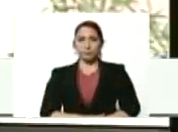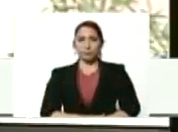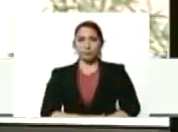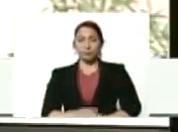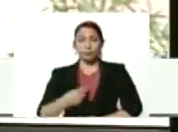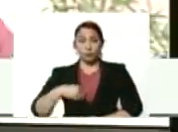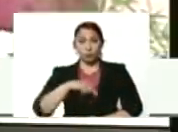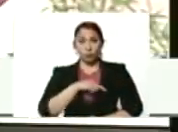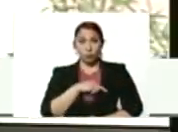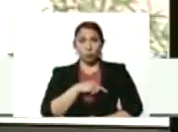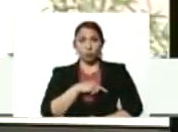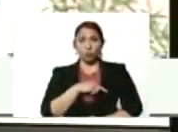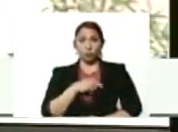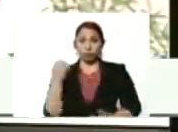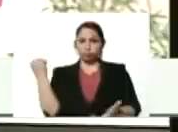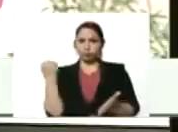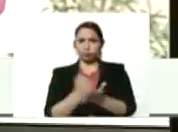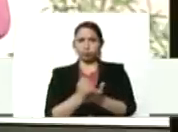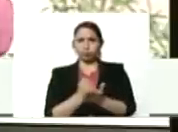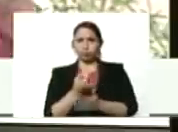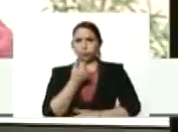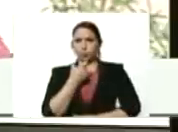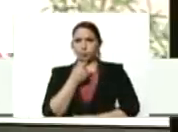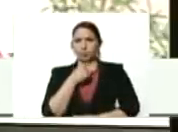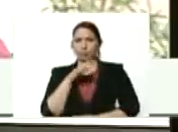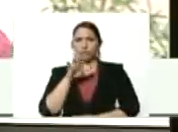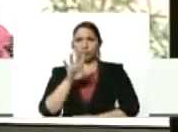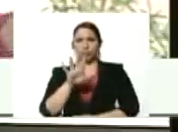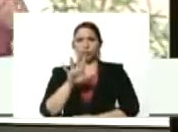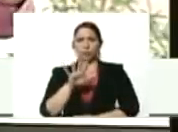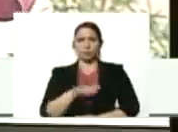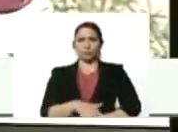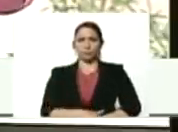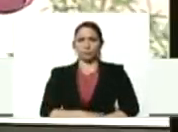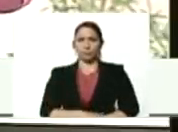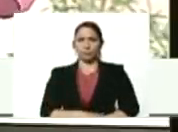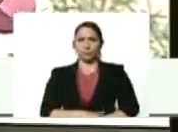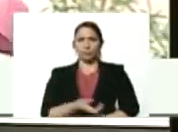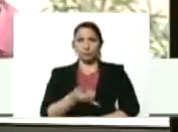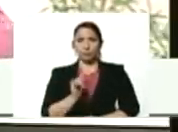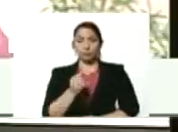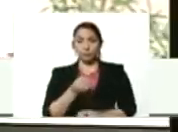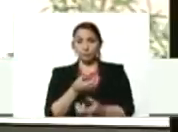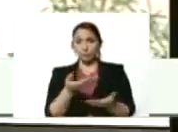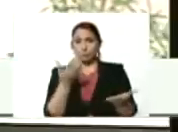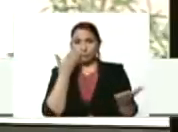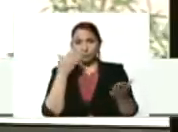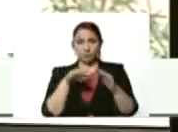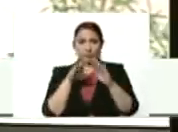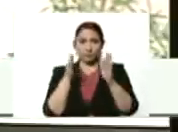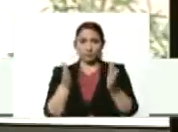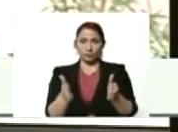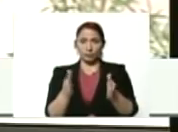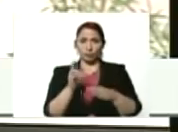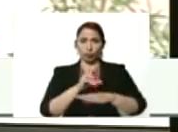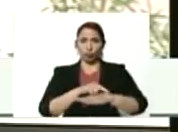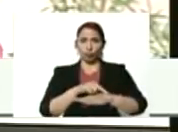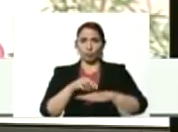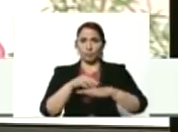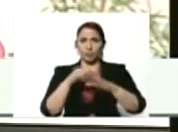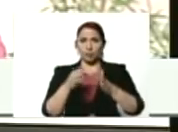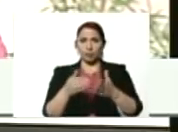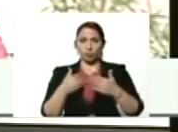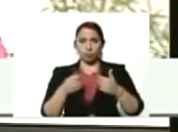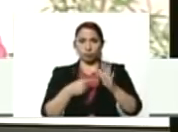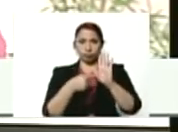Nosotros clasificamos los tratamientos en 5 tratamientos. Ahí están, los tiene en la mesa el doctor Alvarado, quien los puede